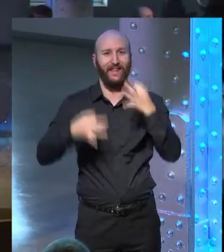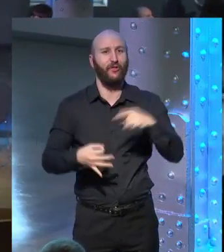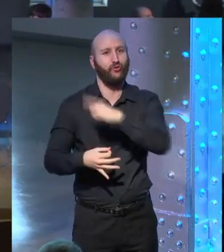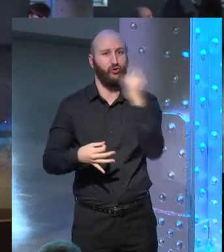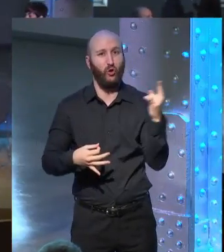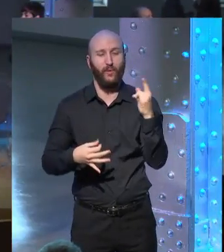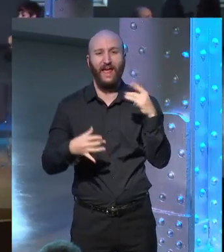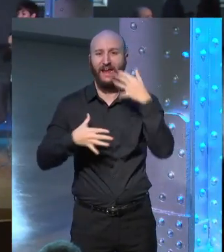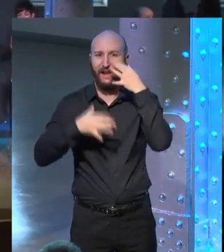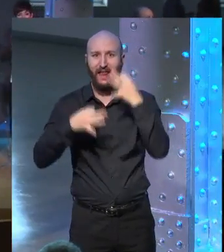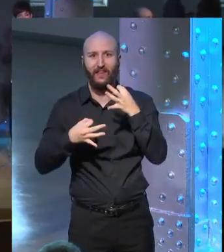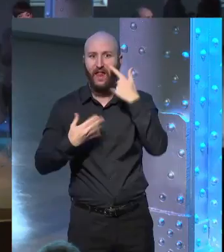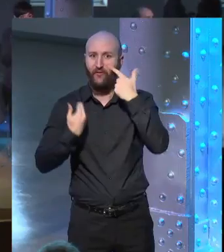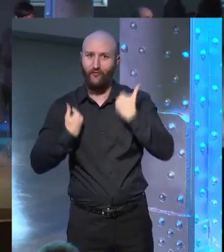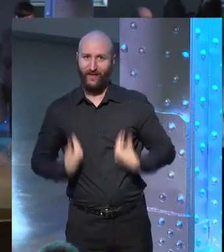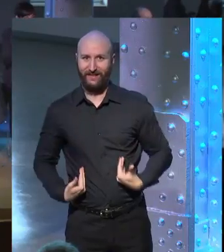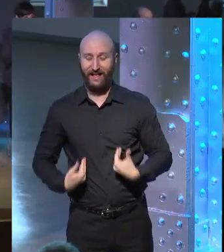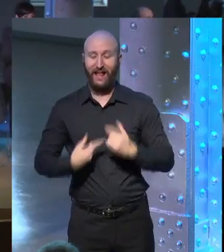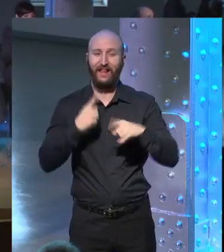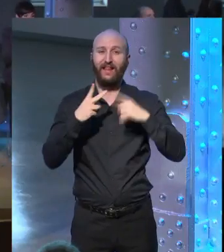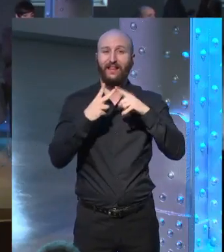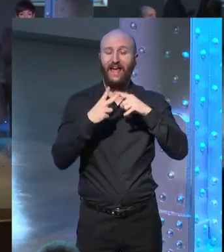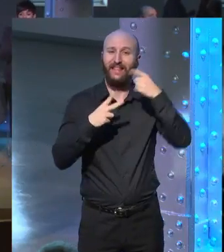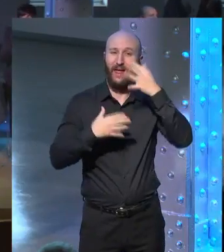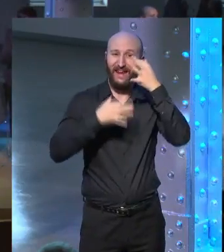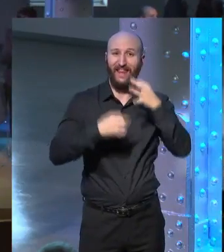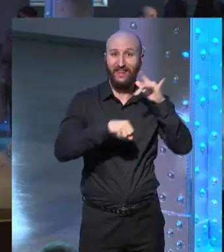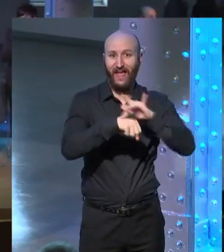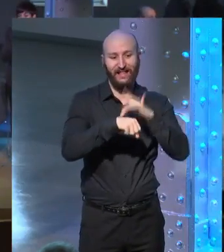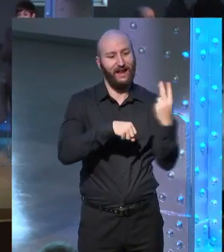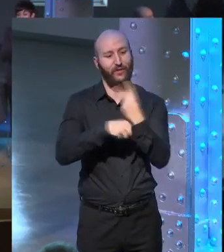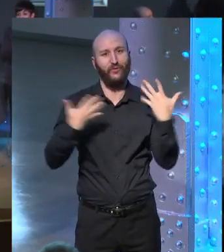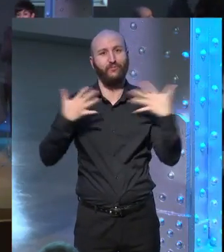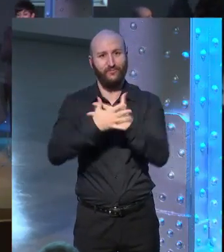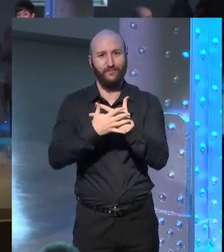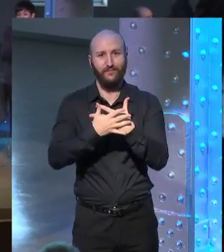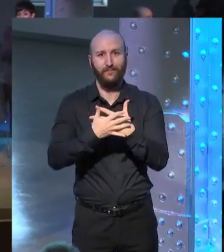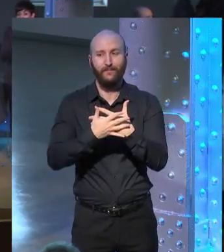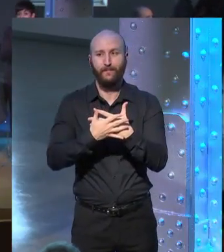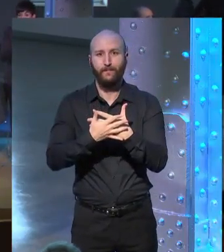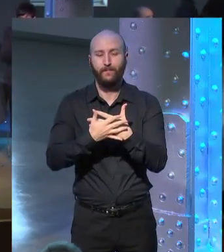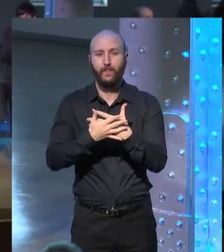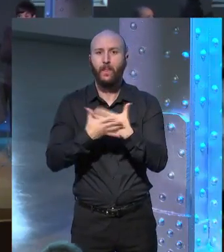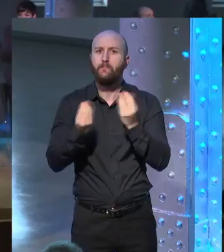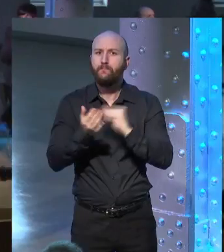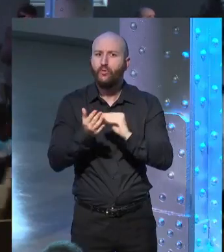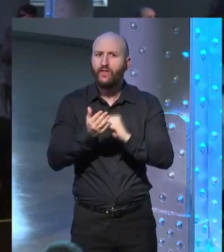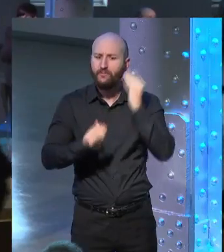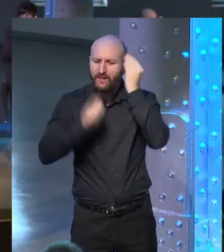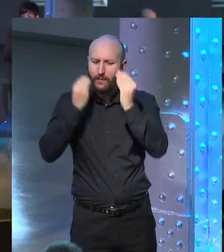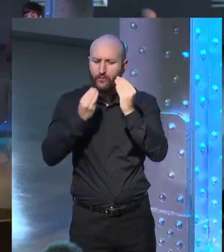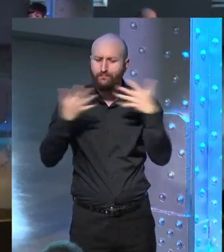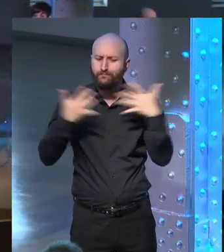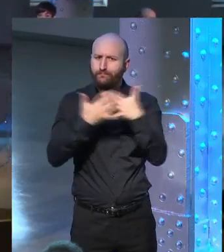realidad física, tangible, y una realidad digital. Y muchas veces supongo que nos preguntamos si esto es